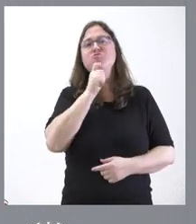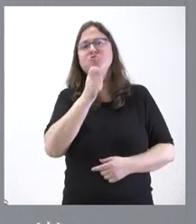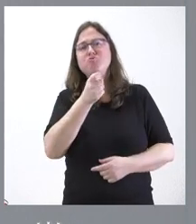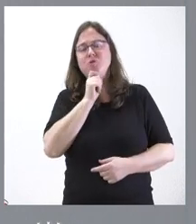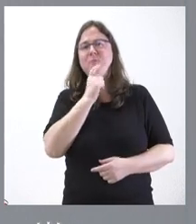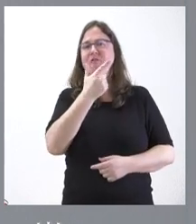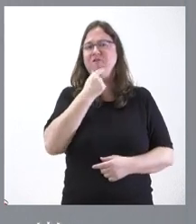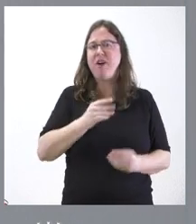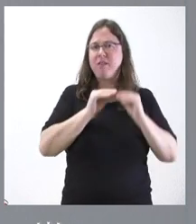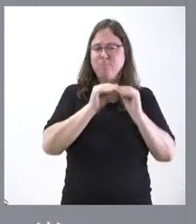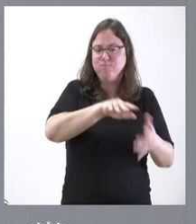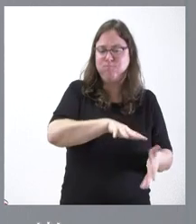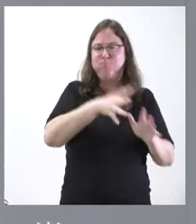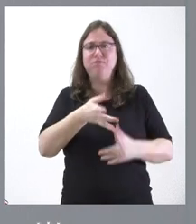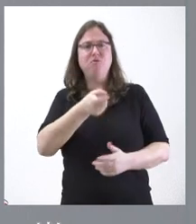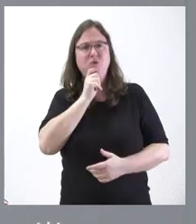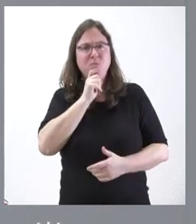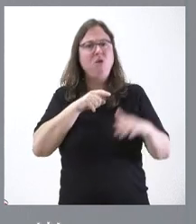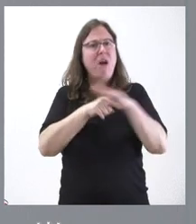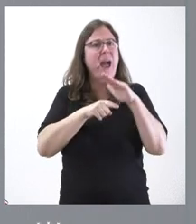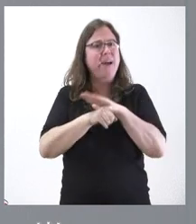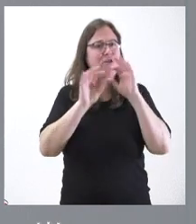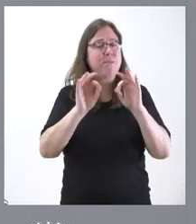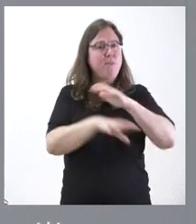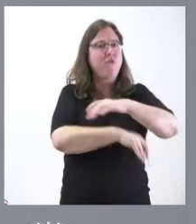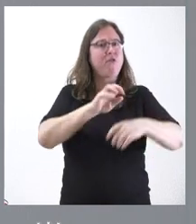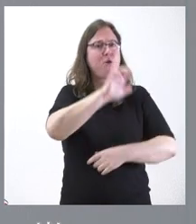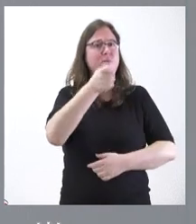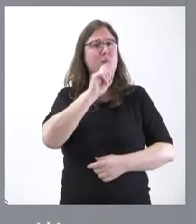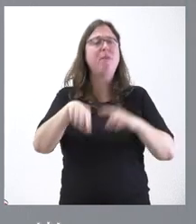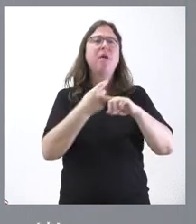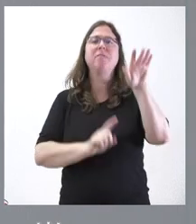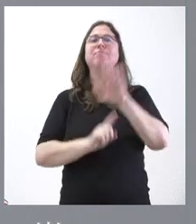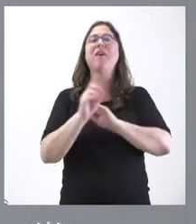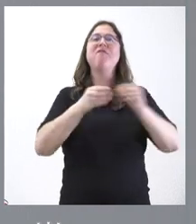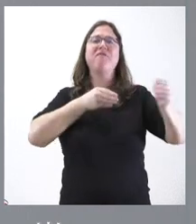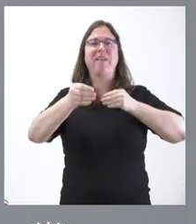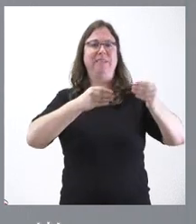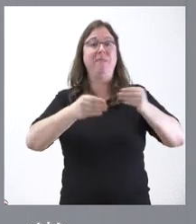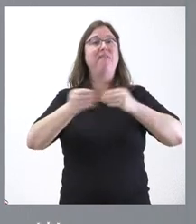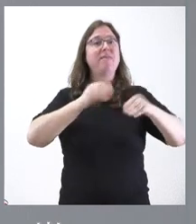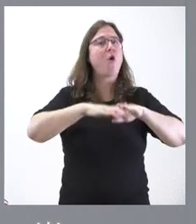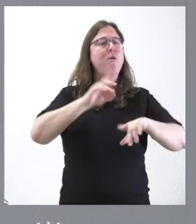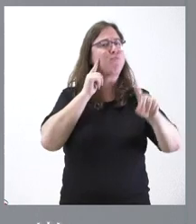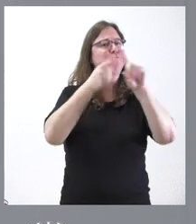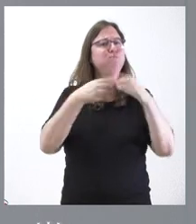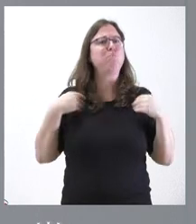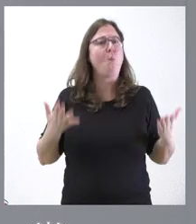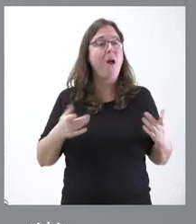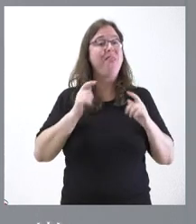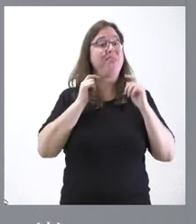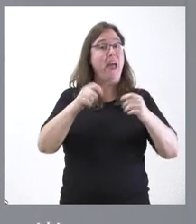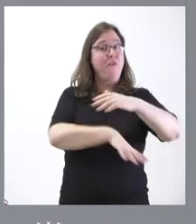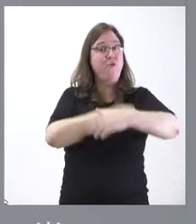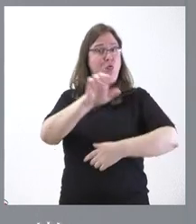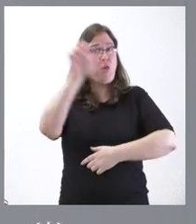ejecución Cómo facilitar también la tramitación de estos fondos y avanzar en formas de flexibilidad básicamente con el objetivo de que estos fondos